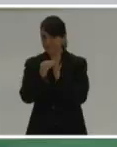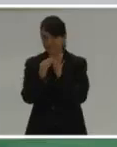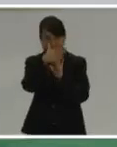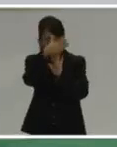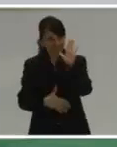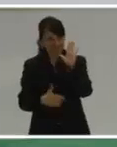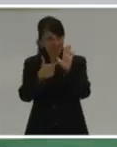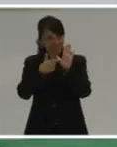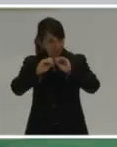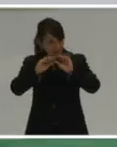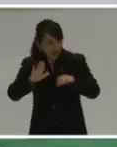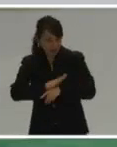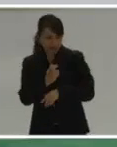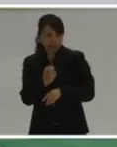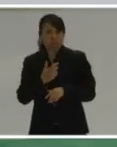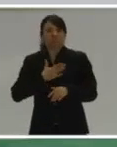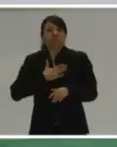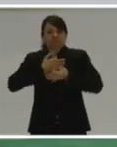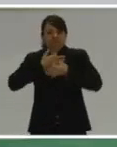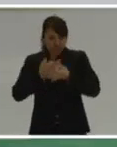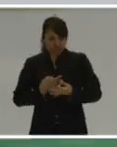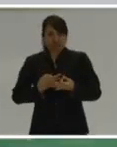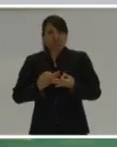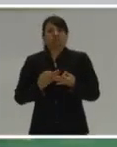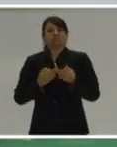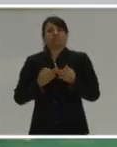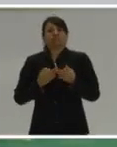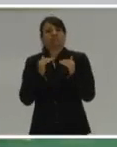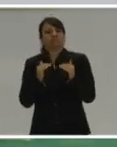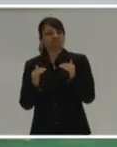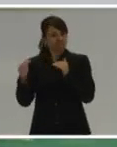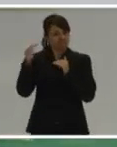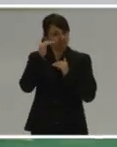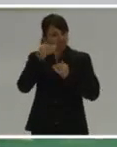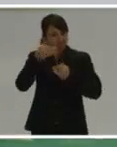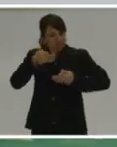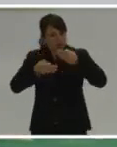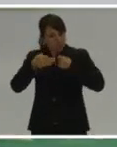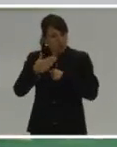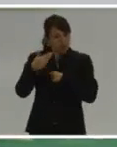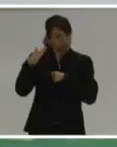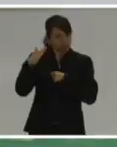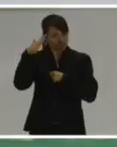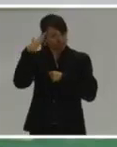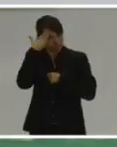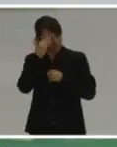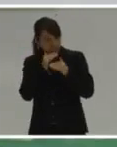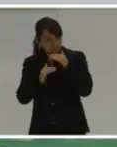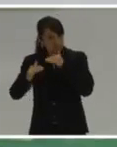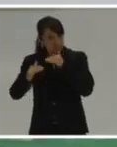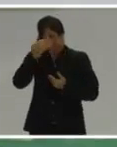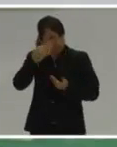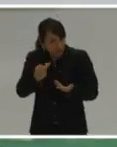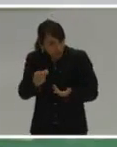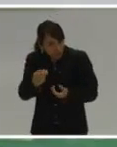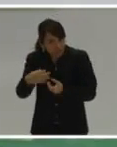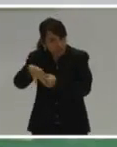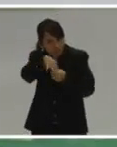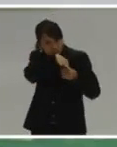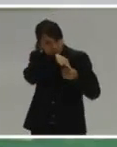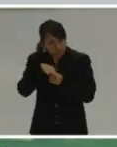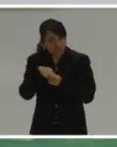a la autoidentificación, que este sea parte, diremos, de un dato estadístico y que también se